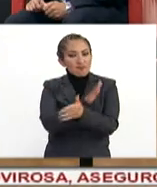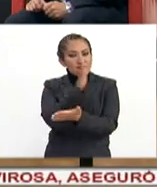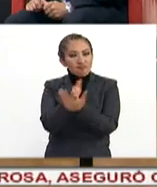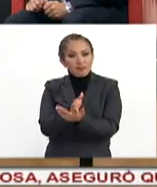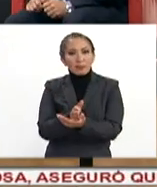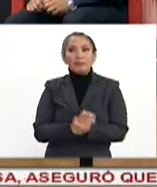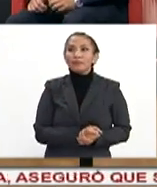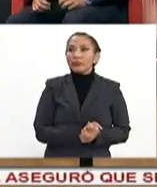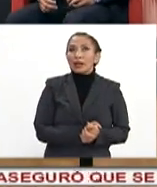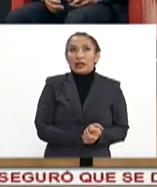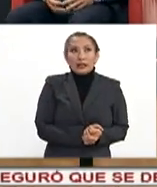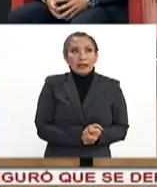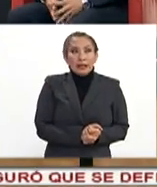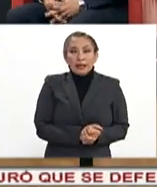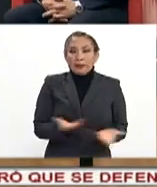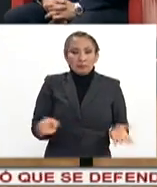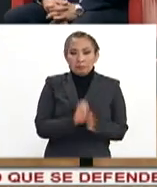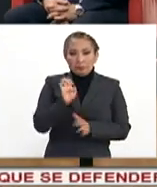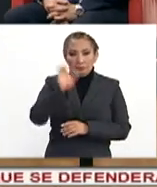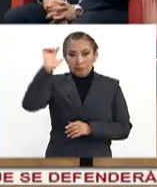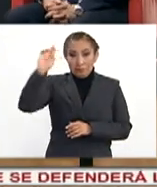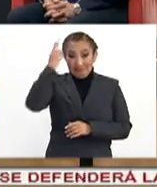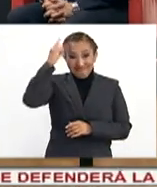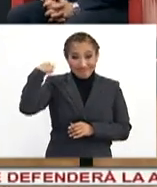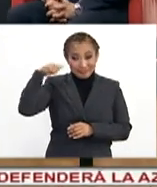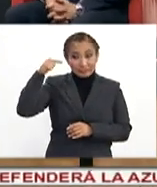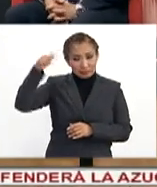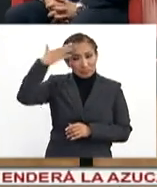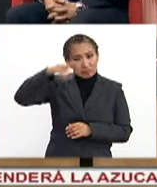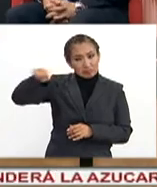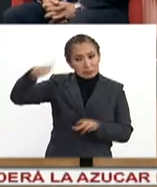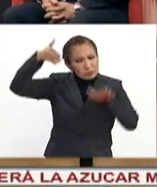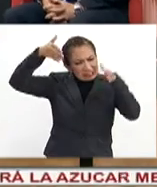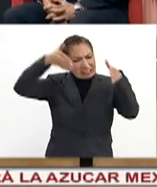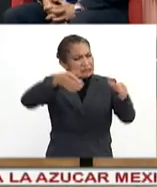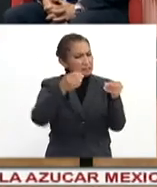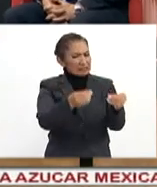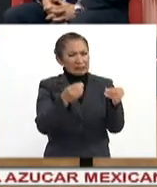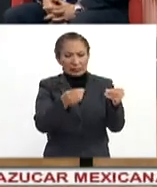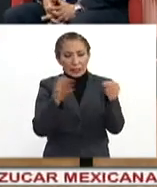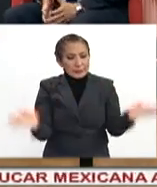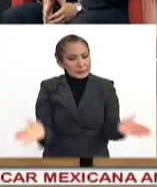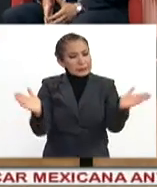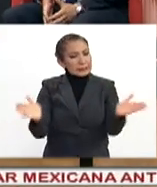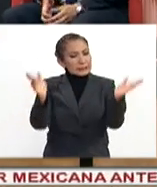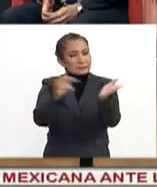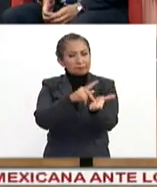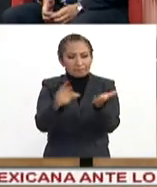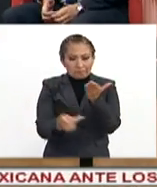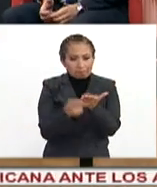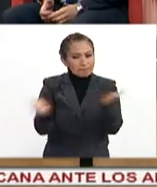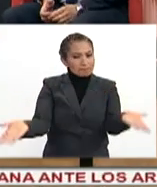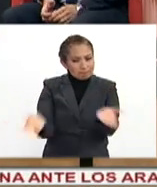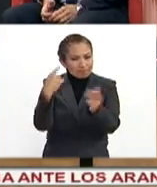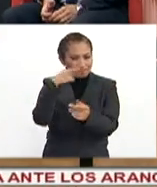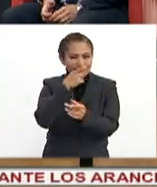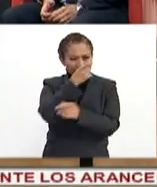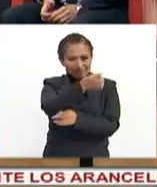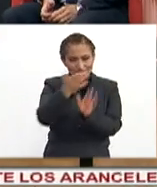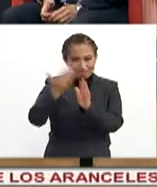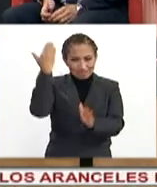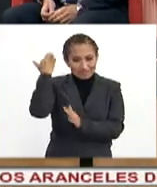asistir? Sabemos que, por ejemplo, la Universidad de Guadalajara se ha enfocado muchísimo en impulsar proyectos, ya nos decías tú